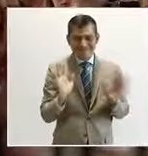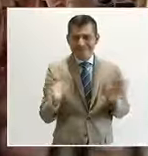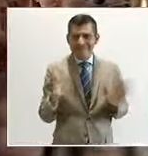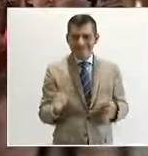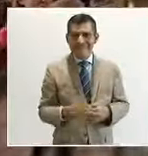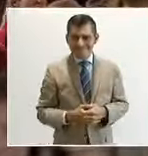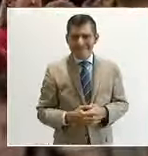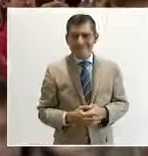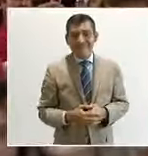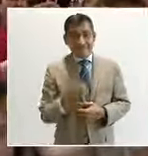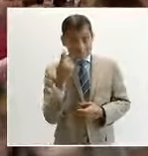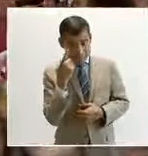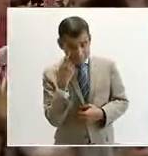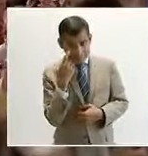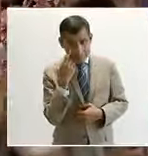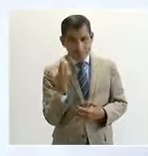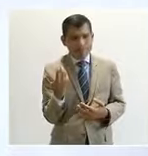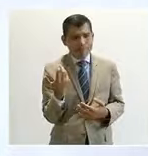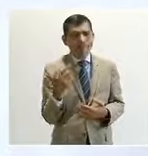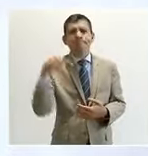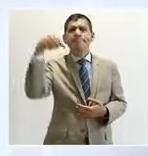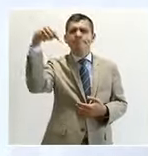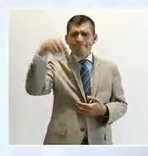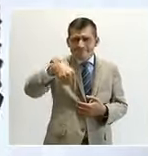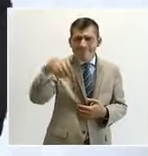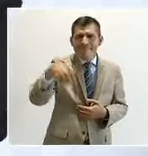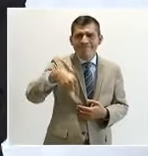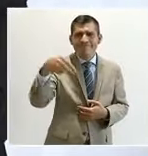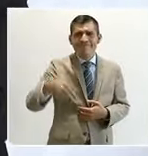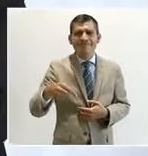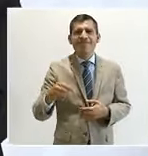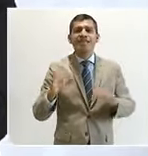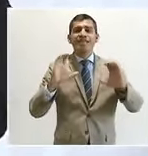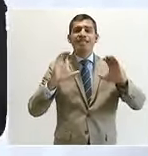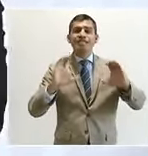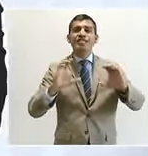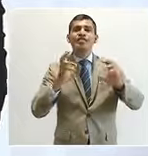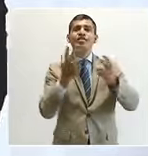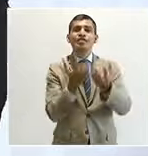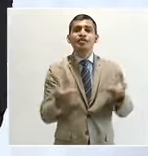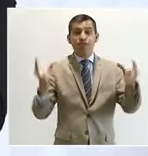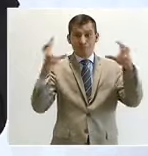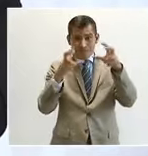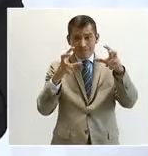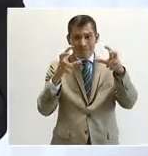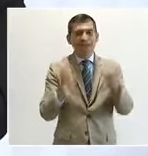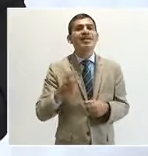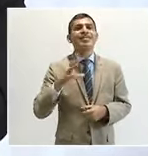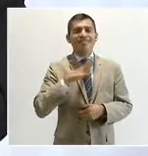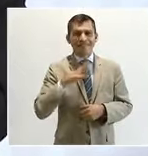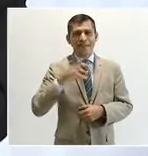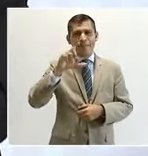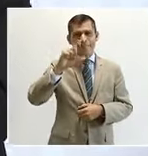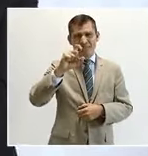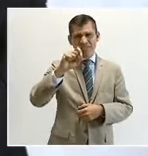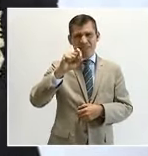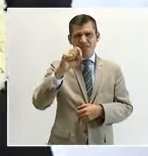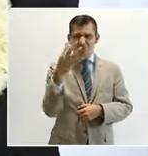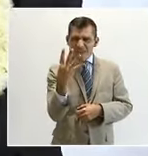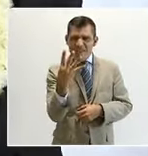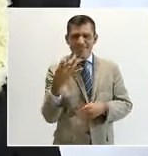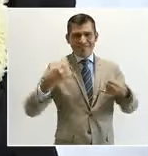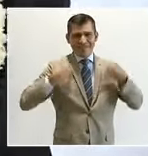miren aquí en hay 24 jóvenes que están en el